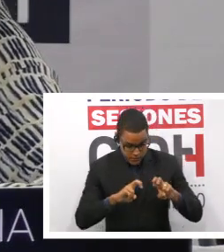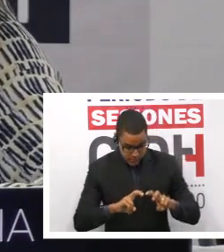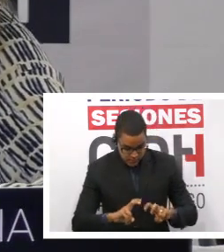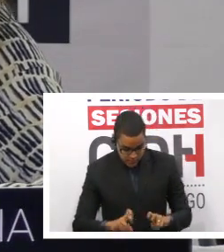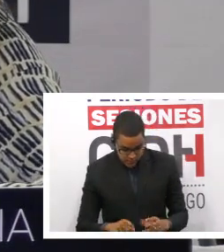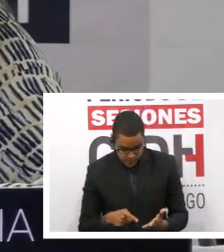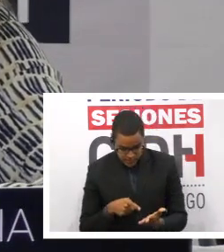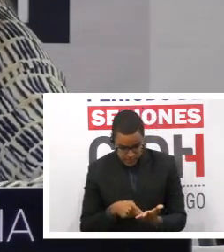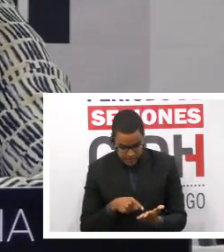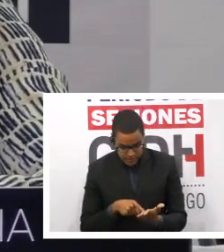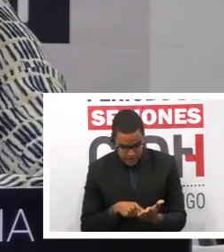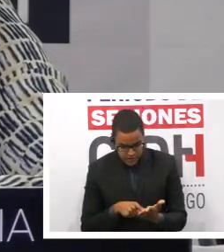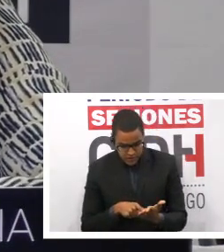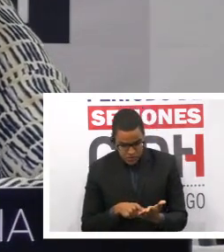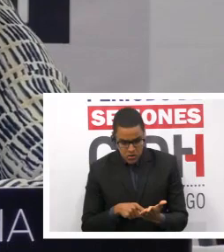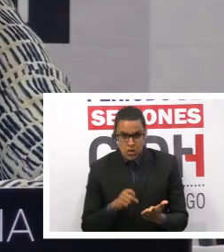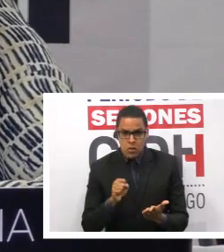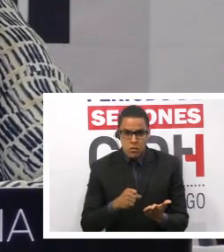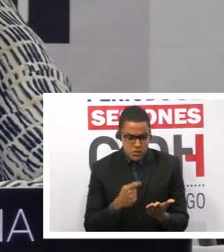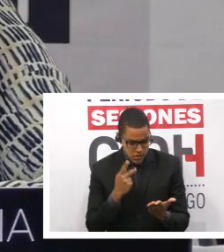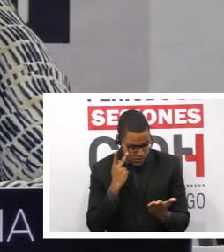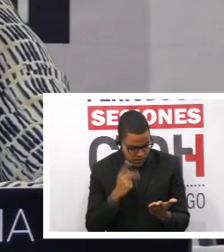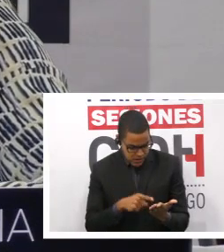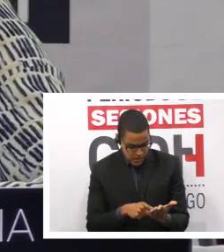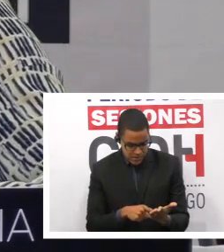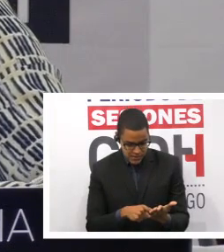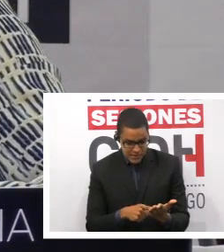que hay impactos dis proporcionales